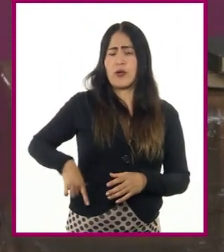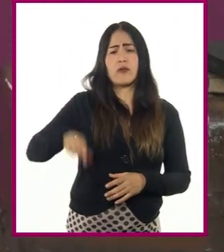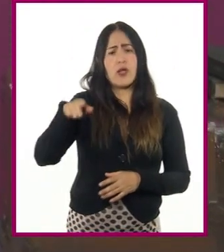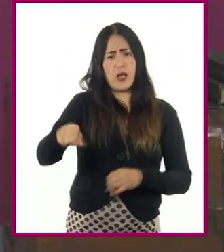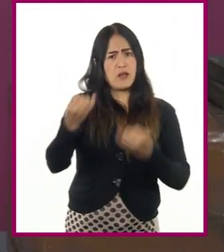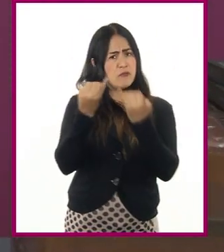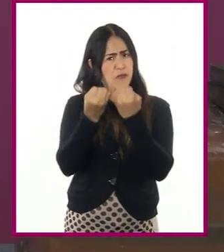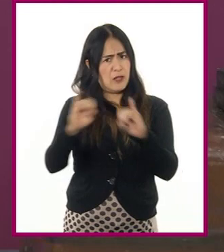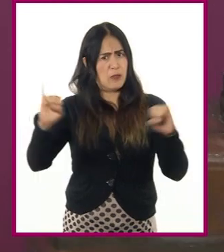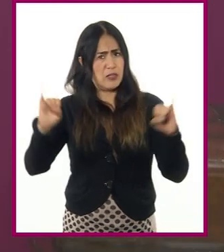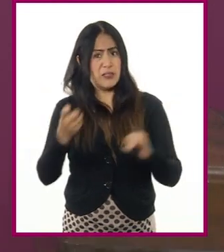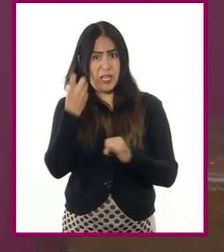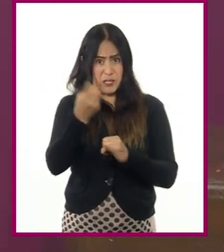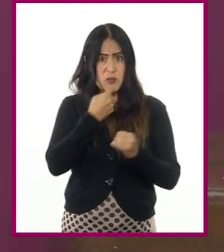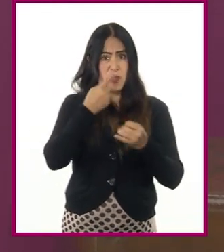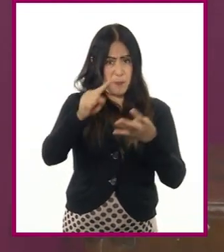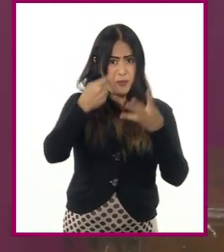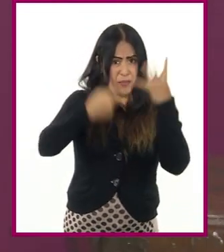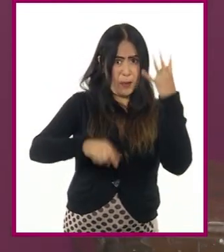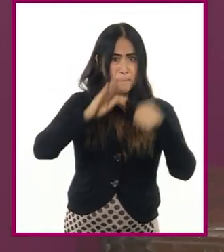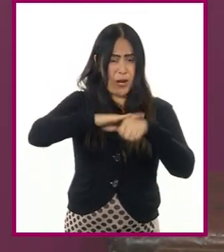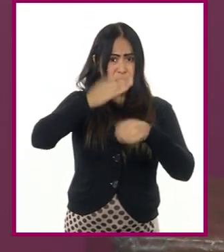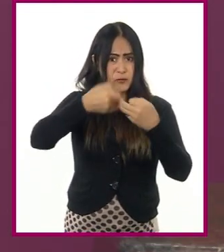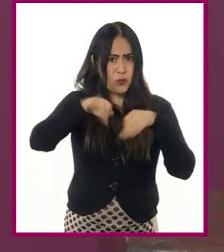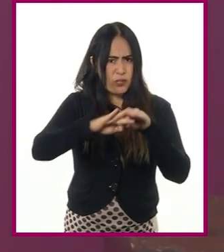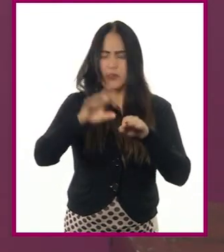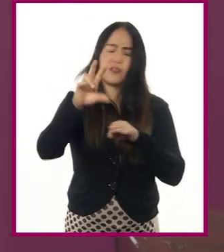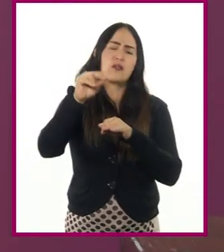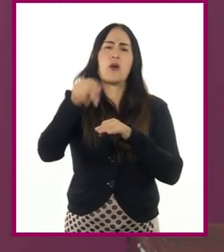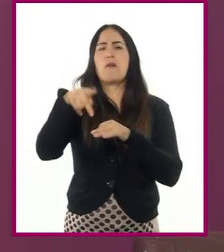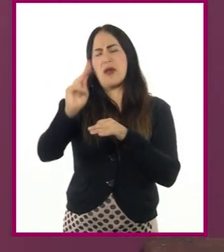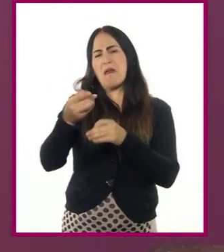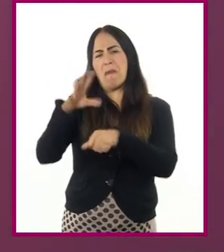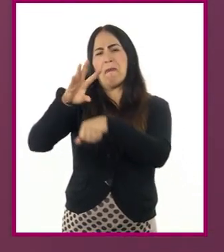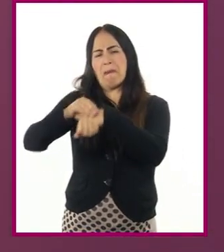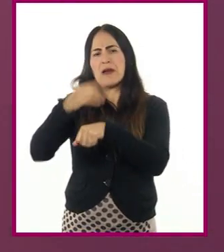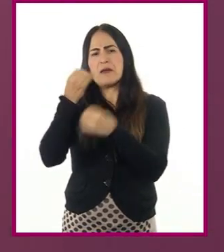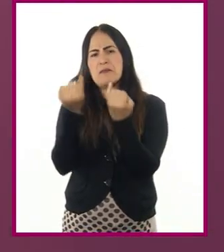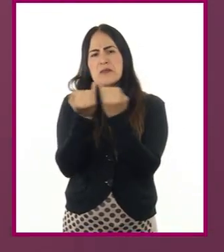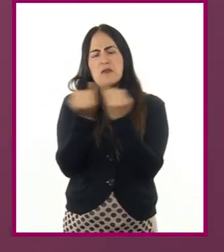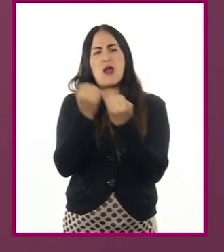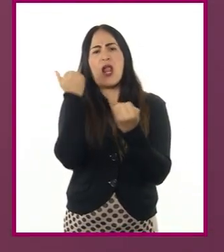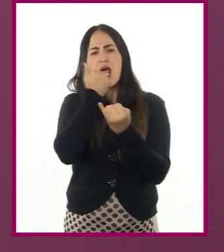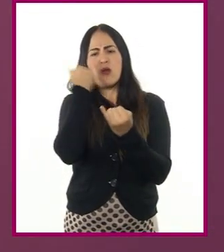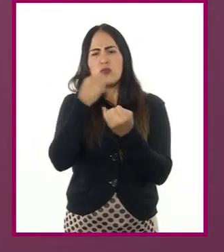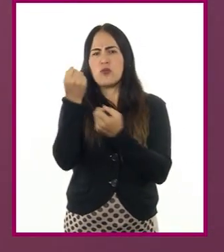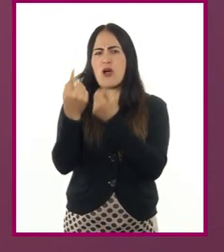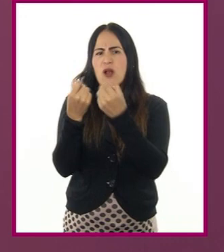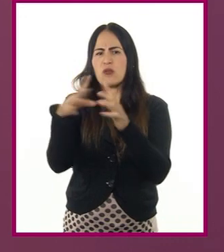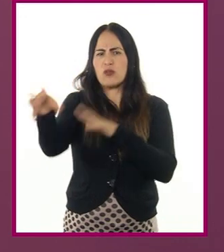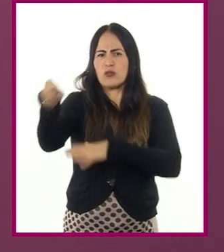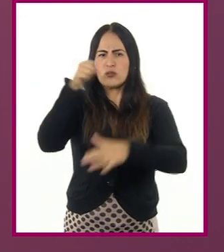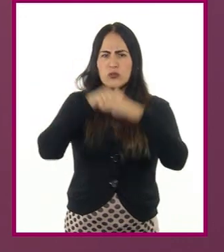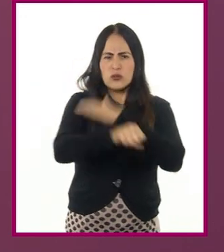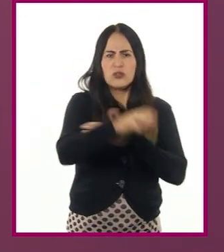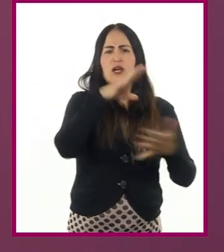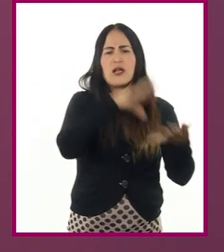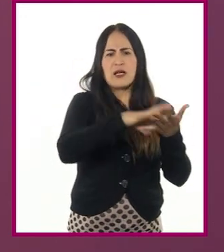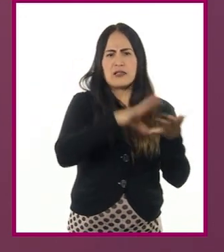no era una de las demandas principales, y encarceló estudiantes. La tensión siguió creciendo